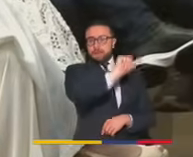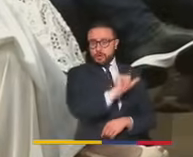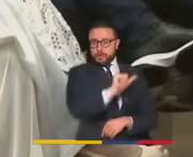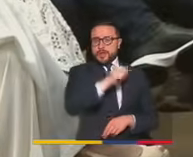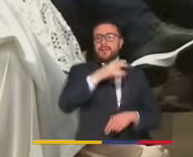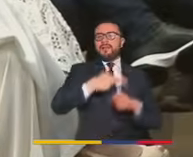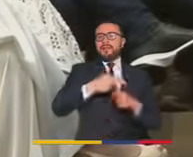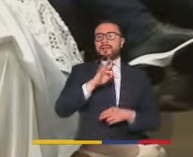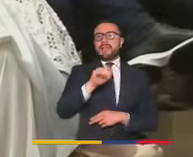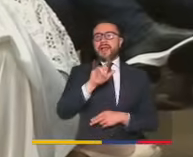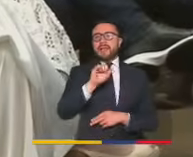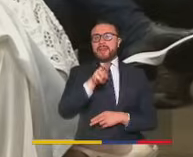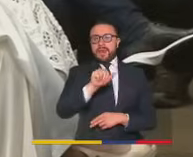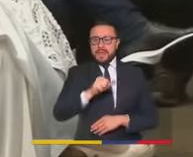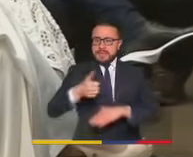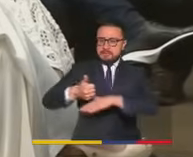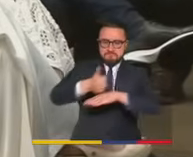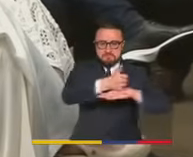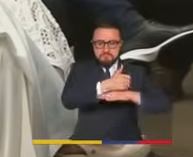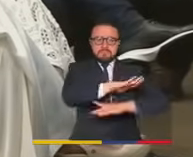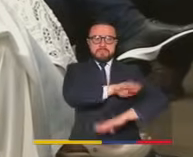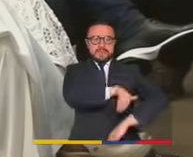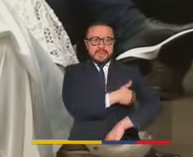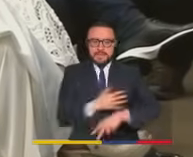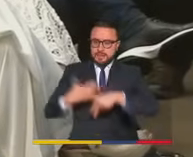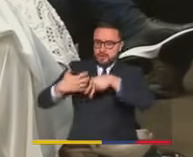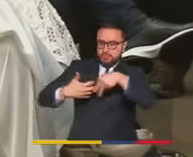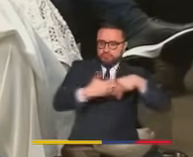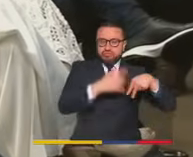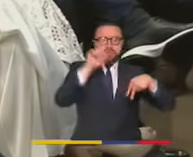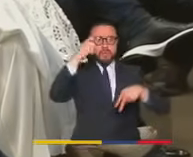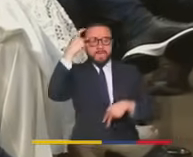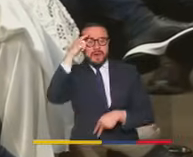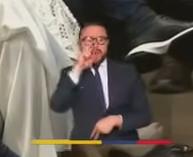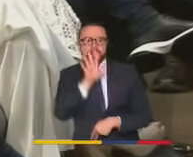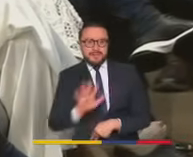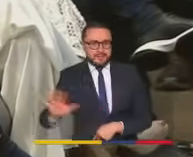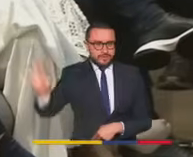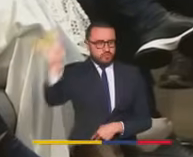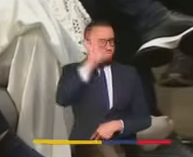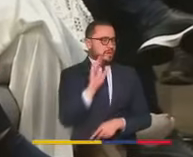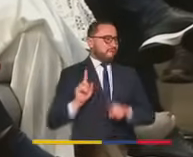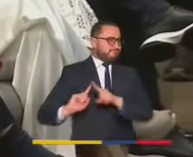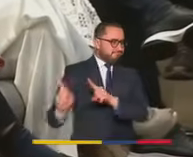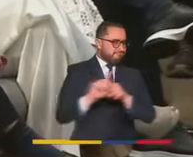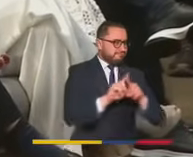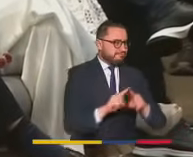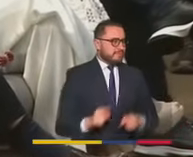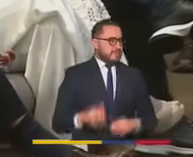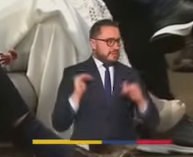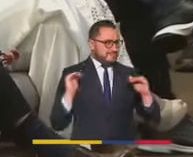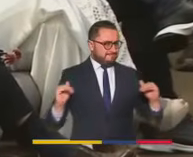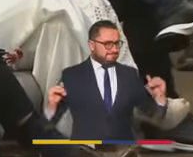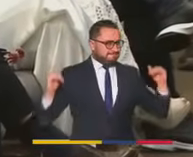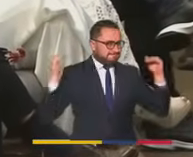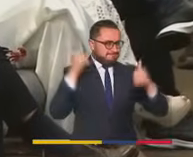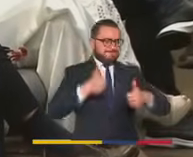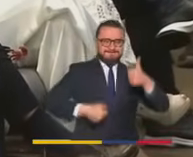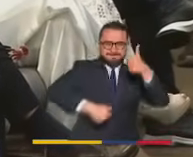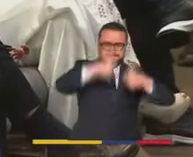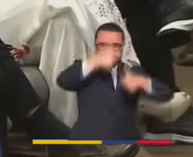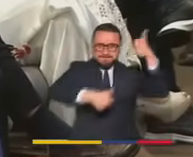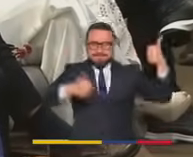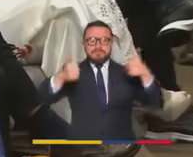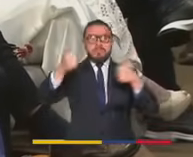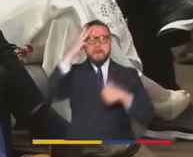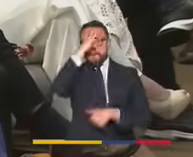directores, ministras, ministros y funcionarios del Gobierno Nacional, altos mandos de las Fuerzas Militares y de la Policía